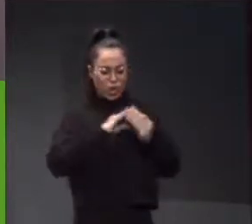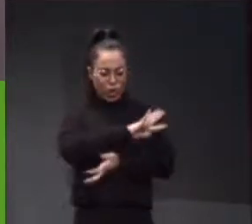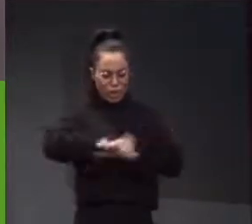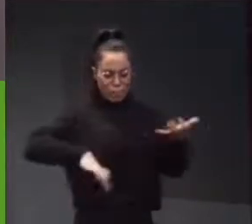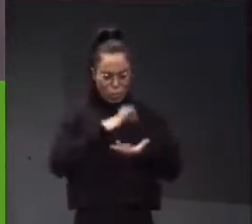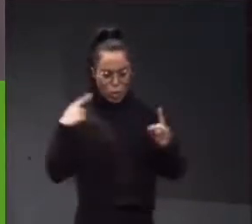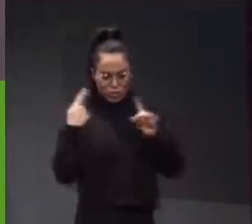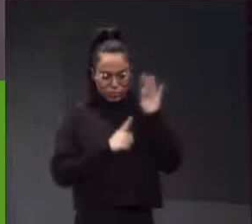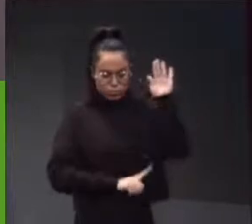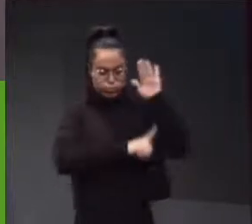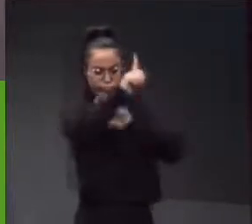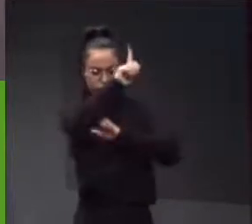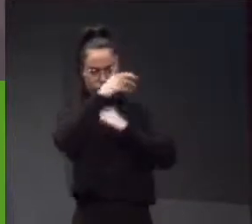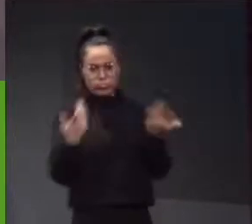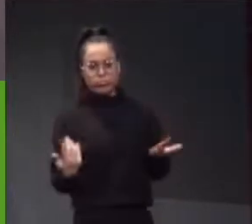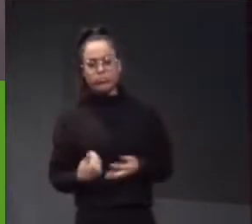de